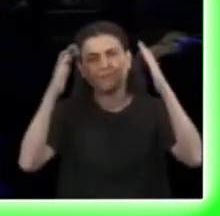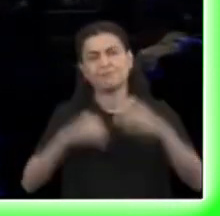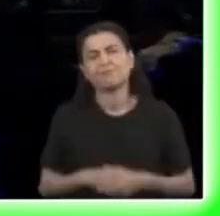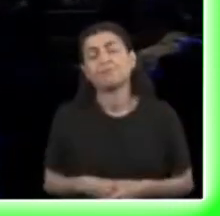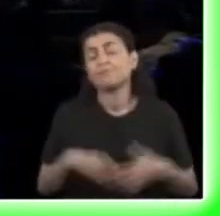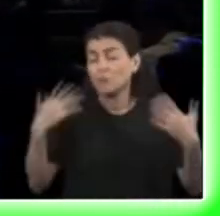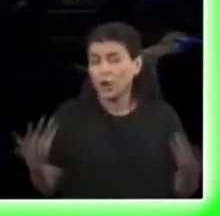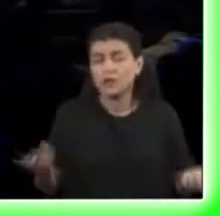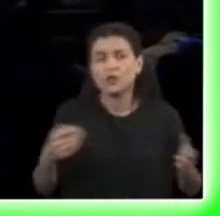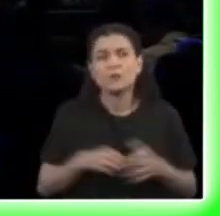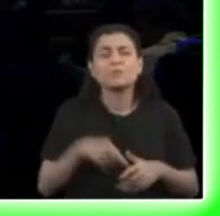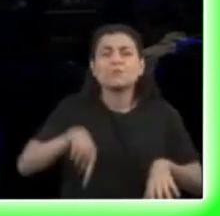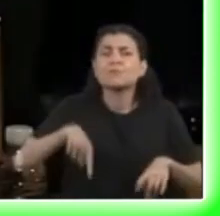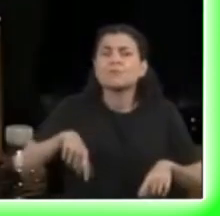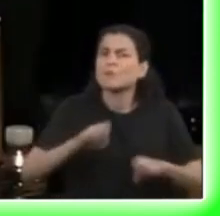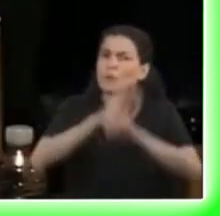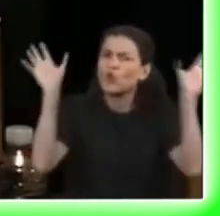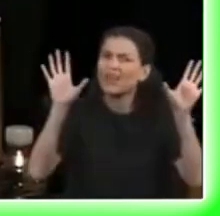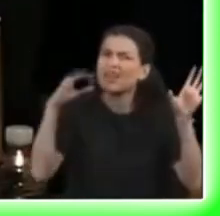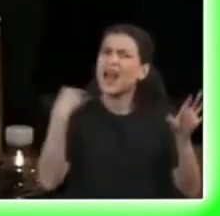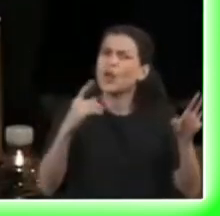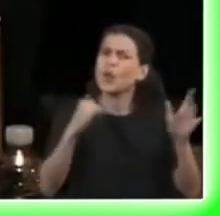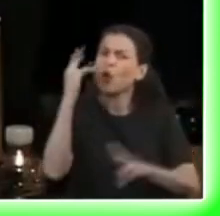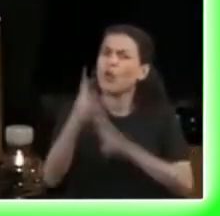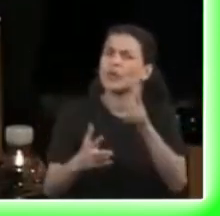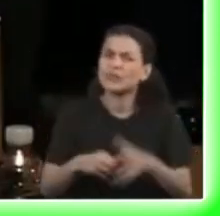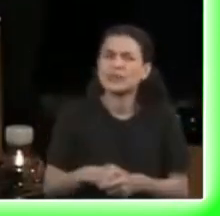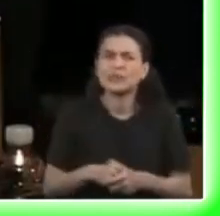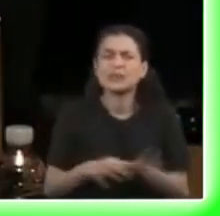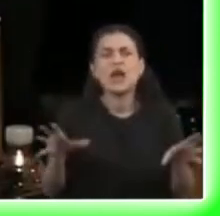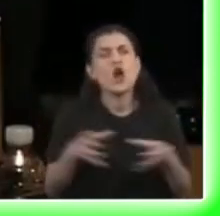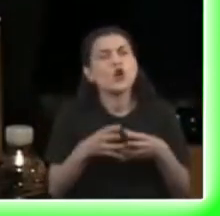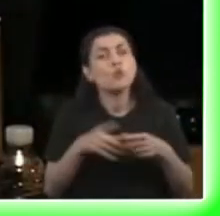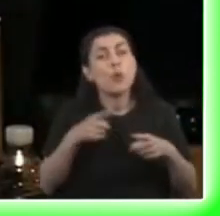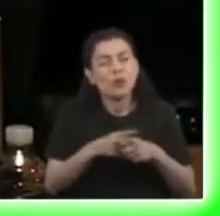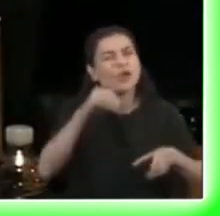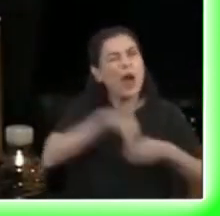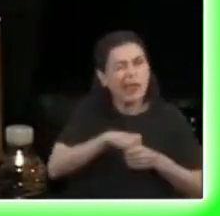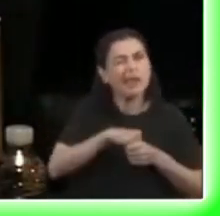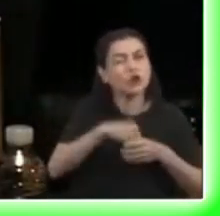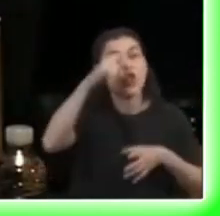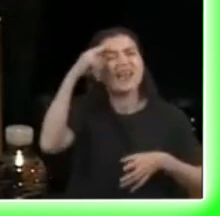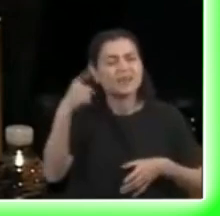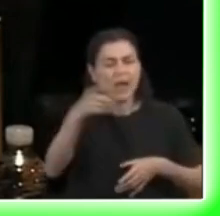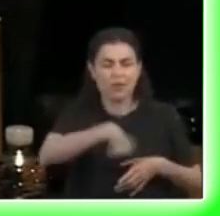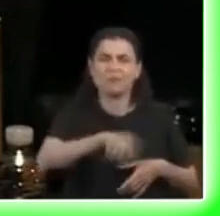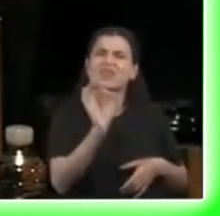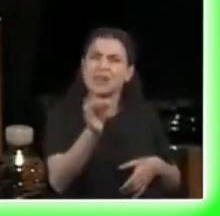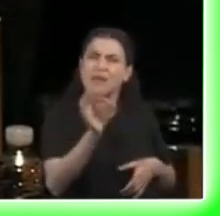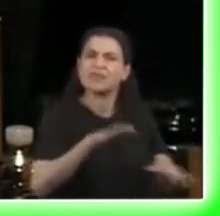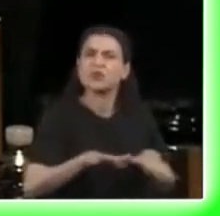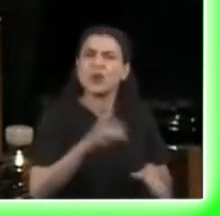Por eso, acá quiero ser muy claro con algo. El Partido del Estado conoce bien la gravedad del cuadro